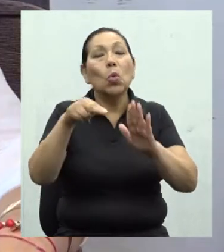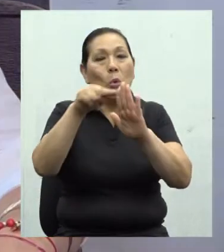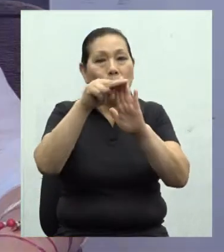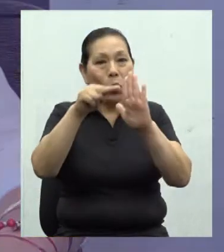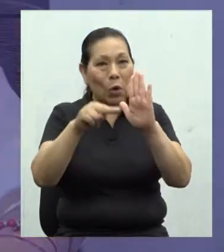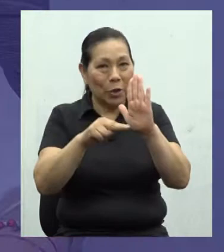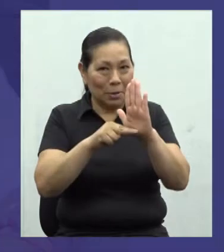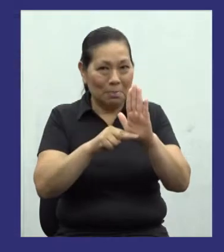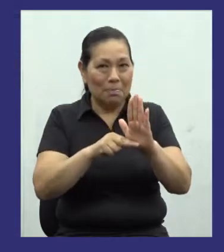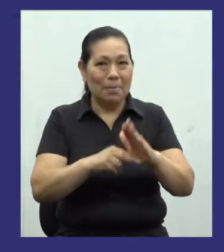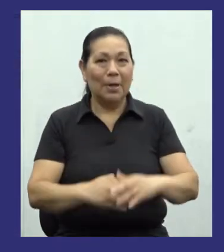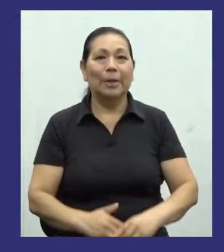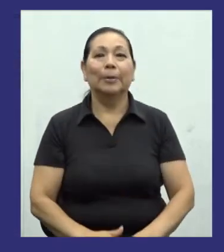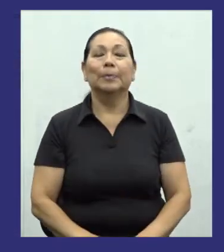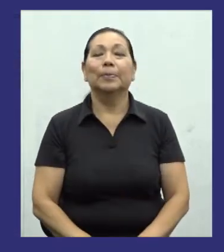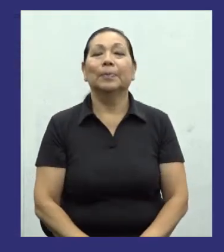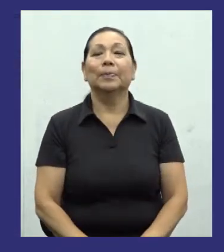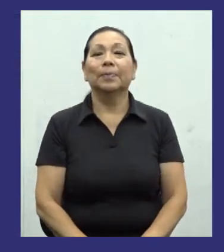normativa.